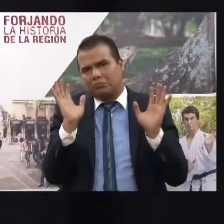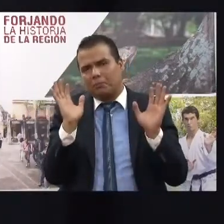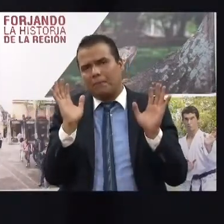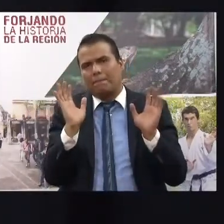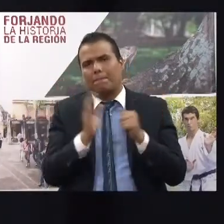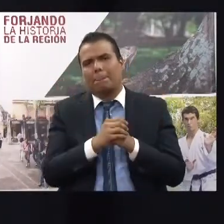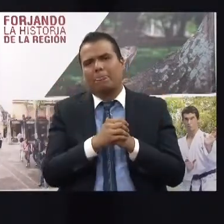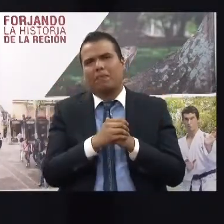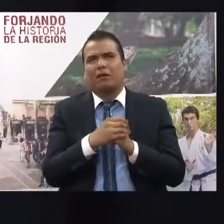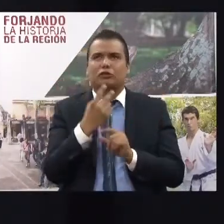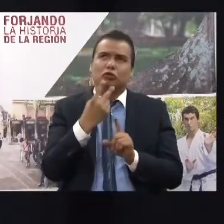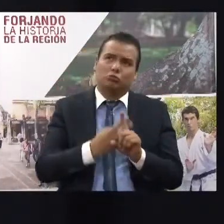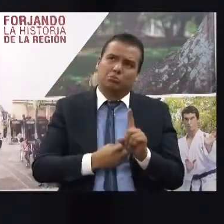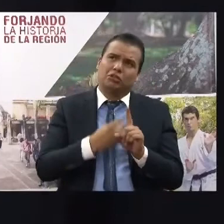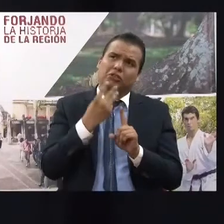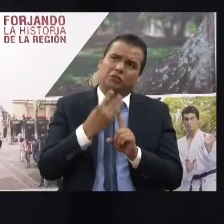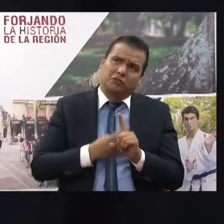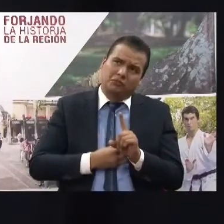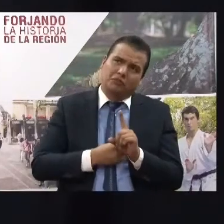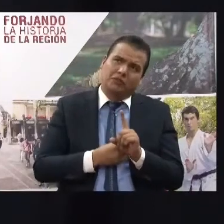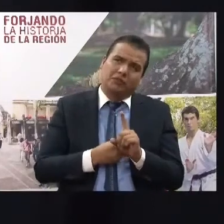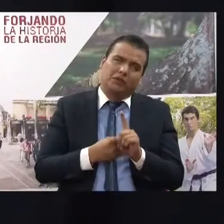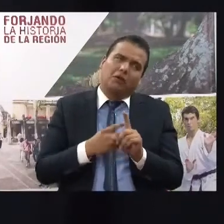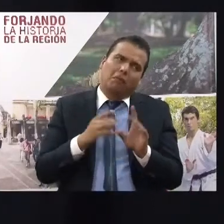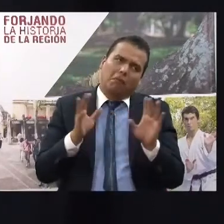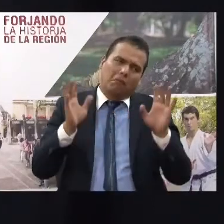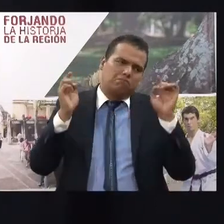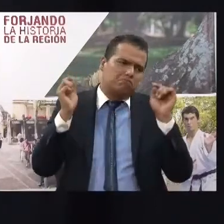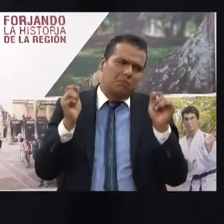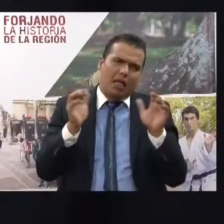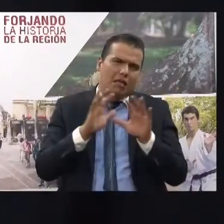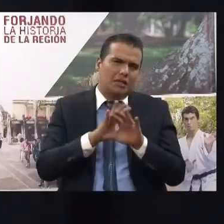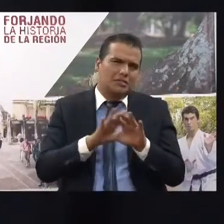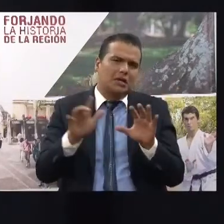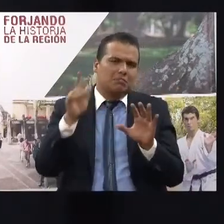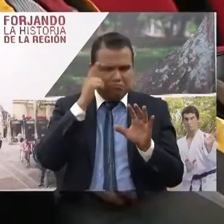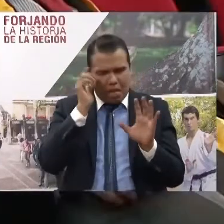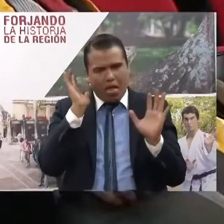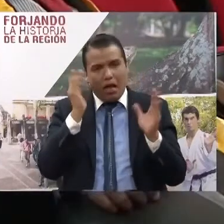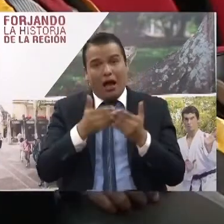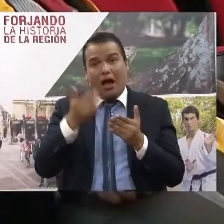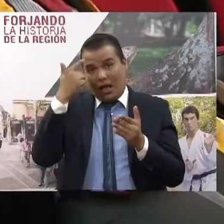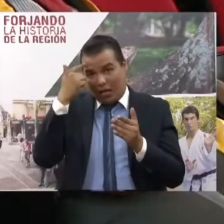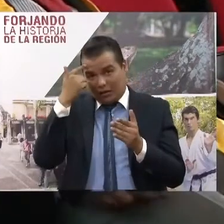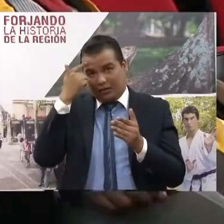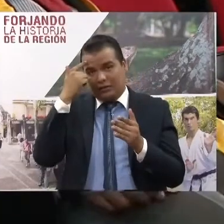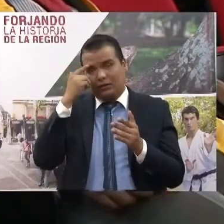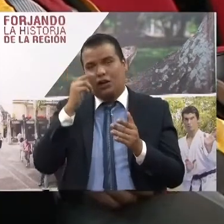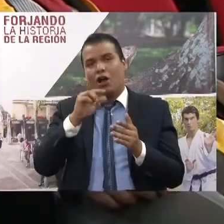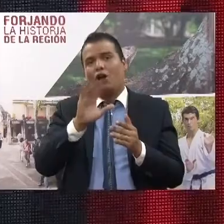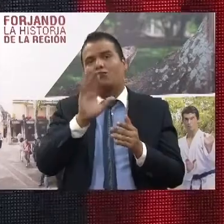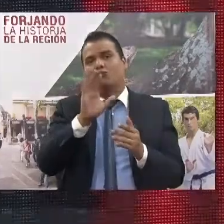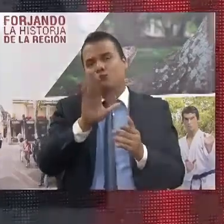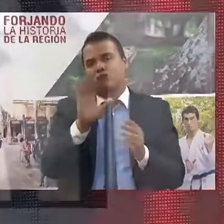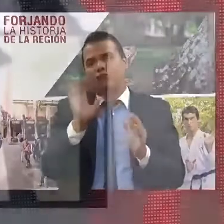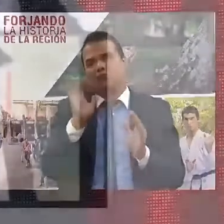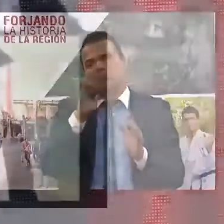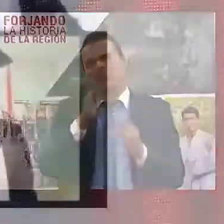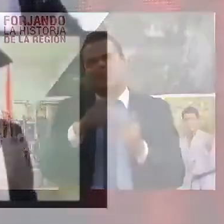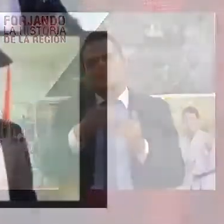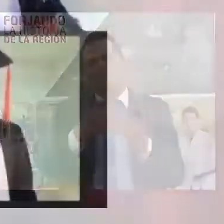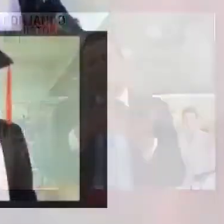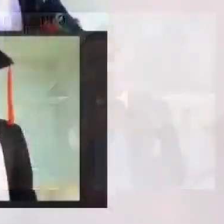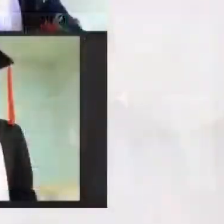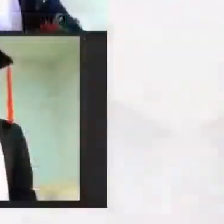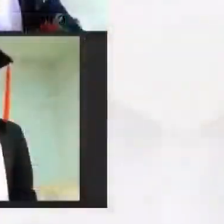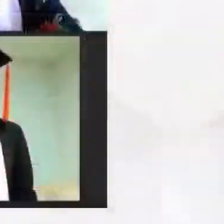durar unos 2 meses, 3 meses, y la expectativa de que esto se superara posiblemente llegaría a